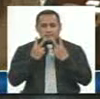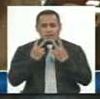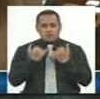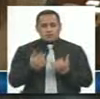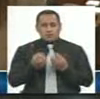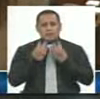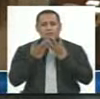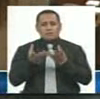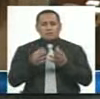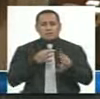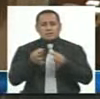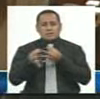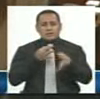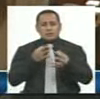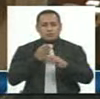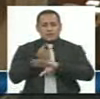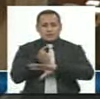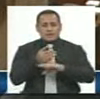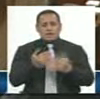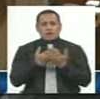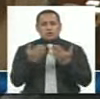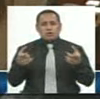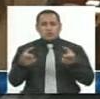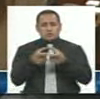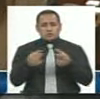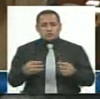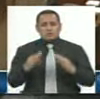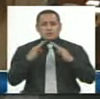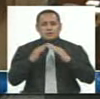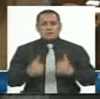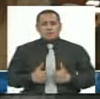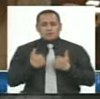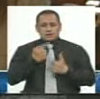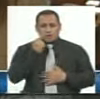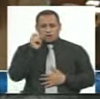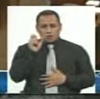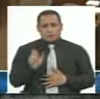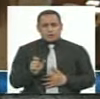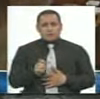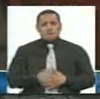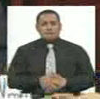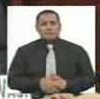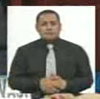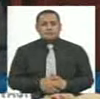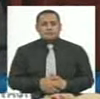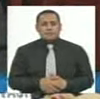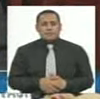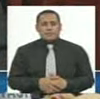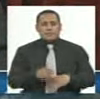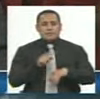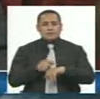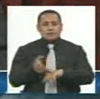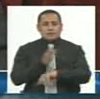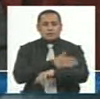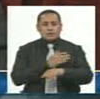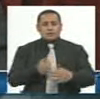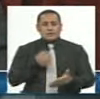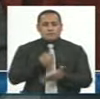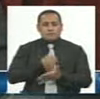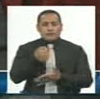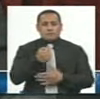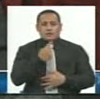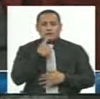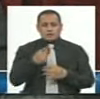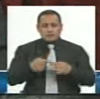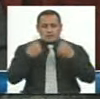tenemos pasajes de su intervención ante la Comisión de Vivienda del ministro Alonso Segura. Las fechas para el pago, a ver, el